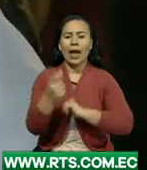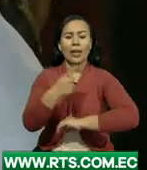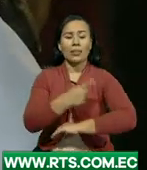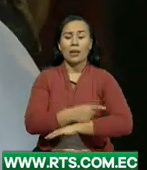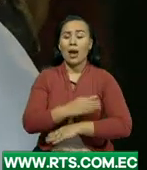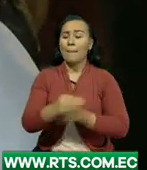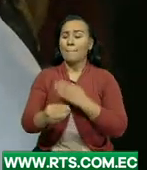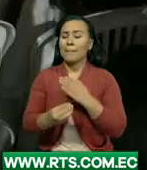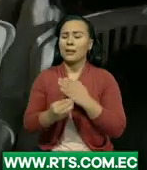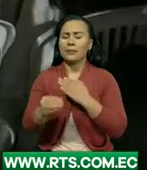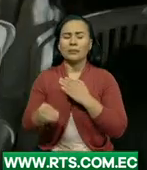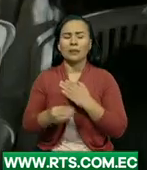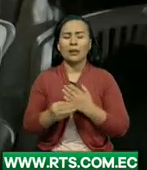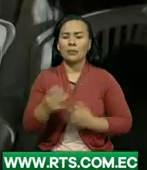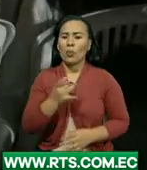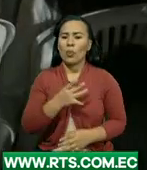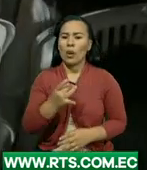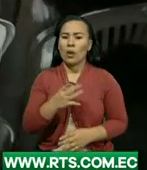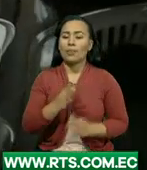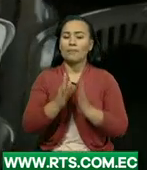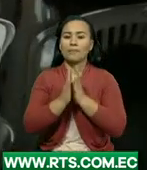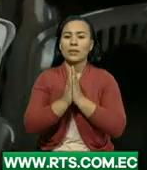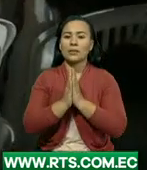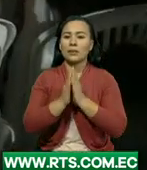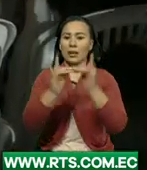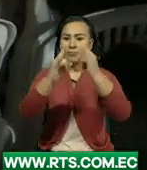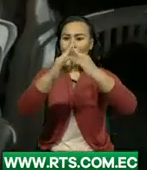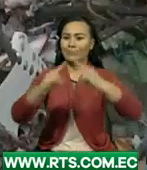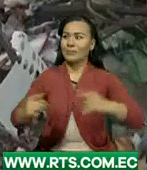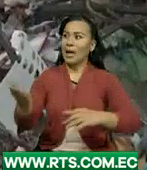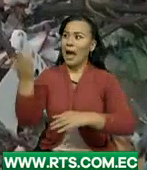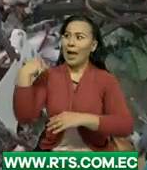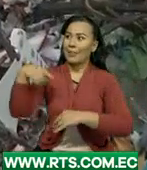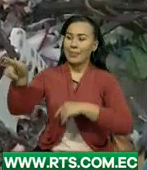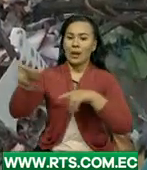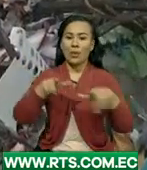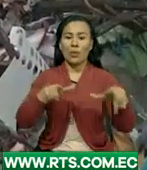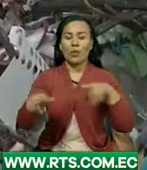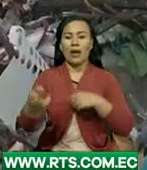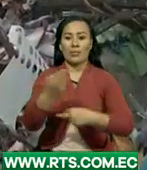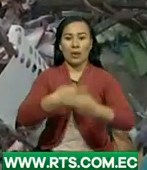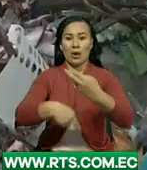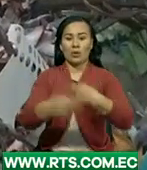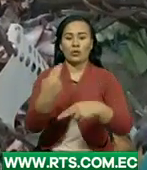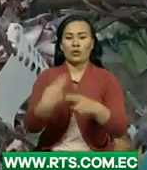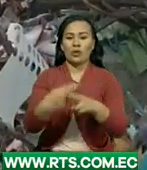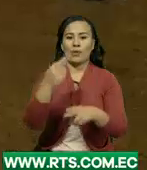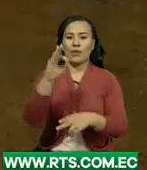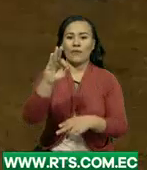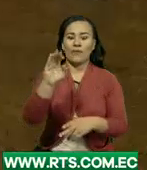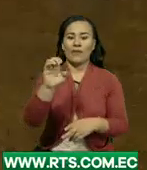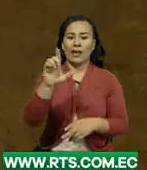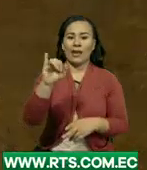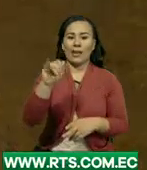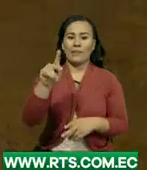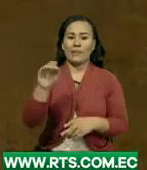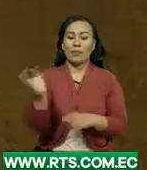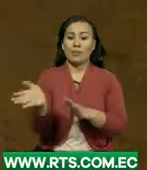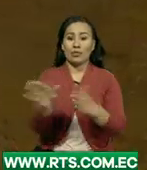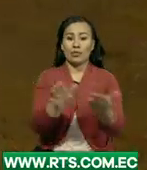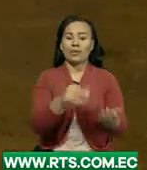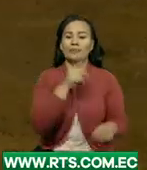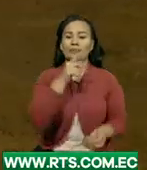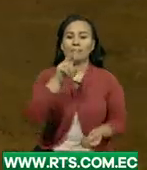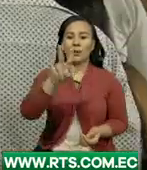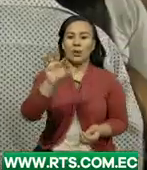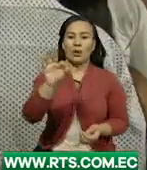la herida se mueve más. En una misa campal donde colapsó el centro comercial Felipe Navarrete, familiares de las 219 víctimas que